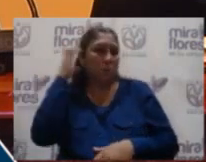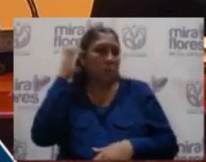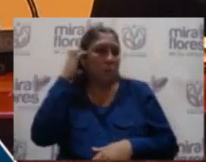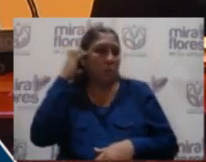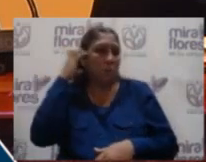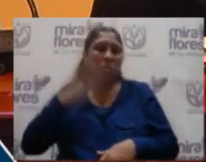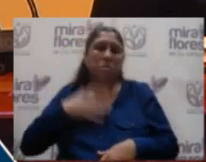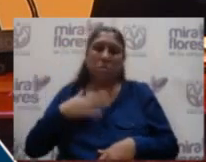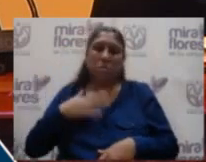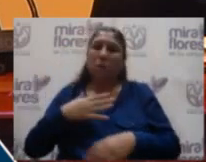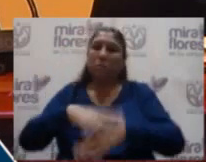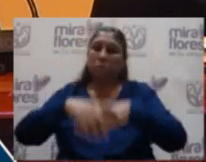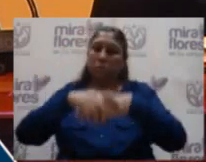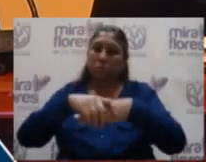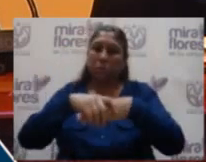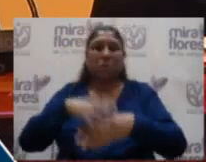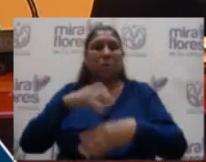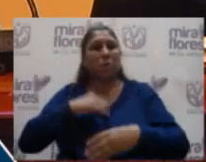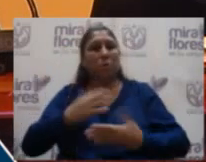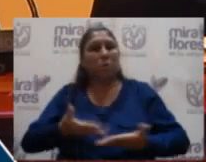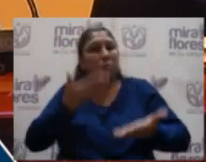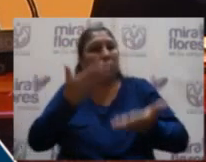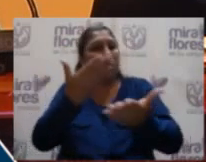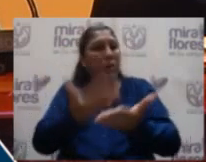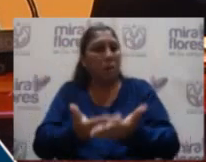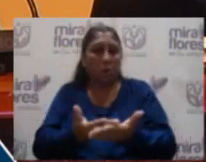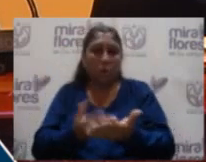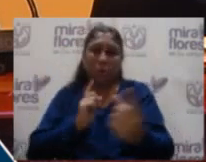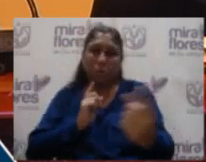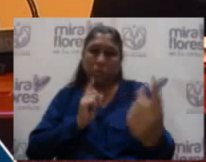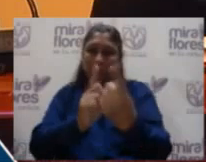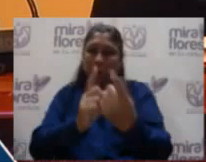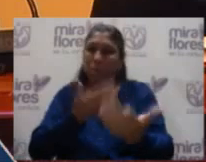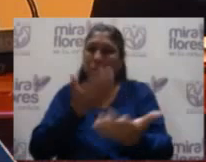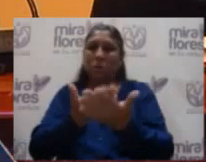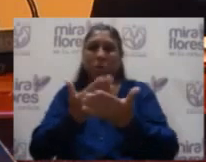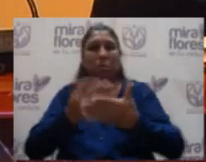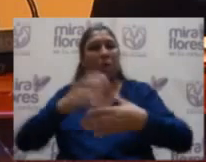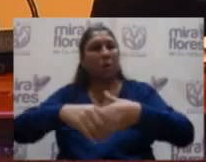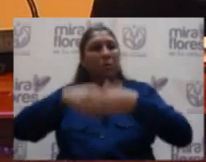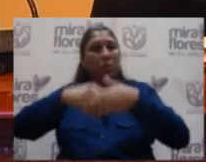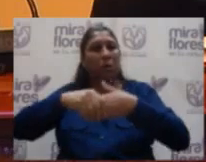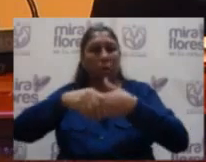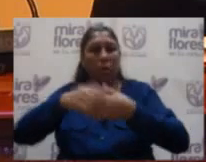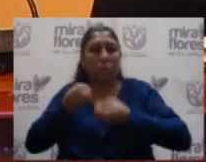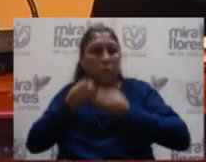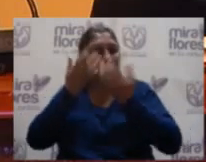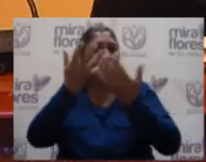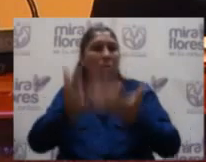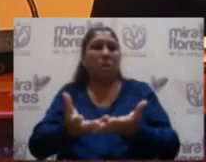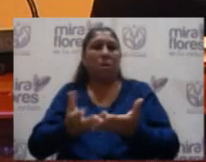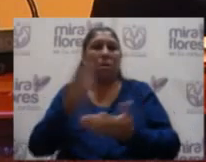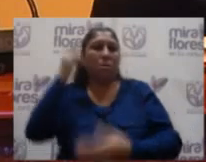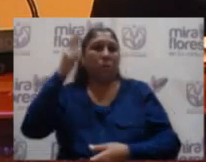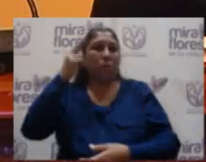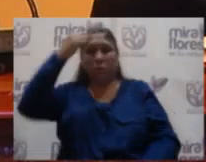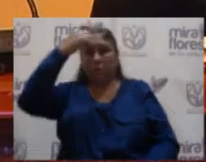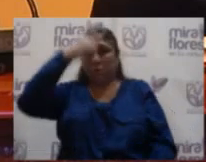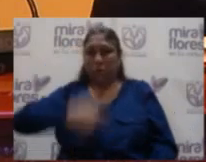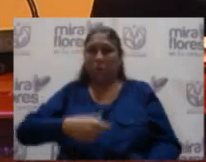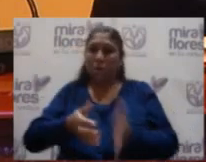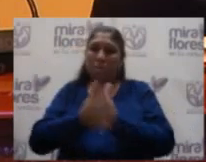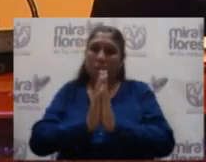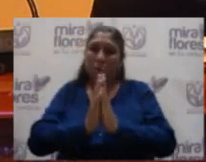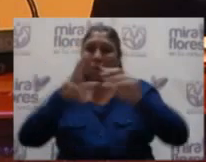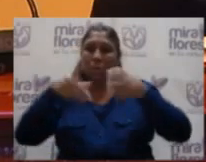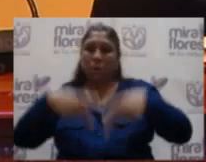de mi consideración. Tengo el agrado de dirigirme a usted para saludarlo e informarle que por razones personales solicito